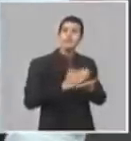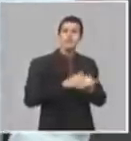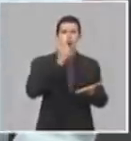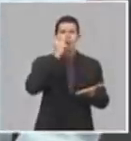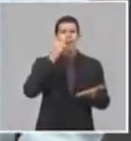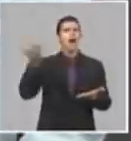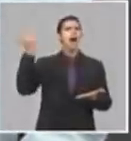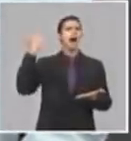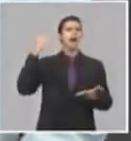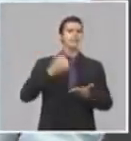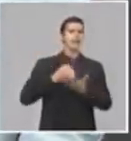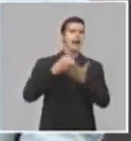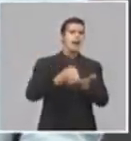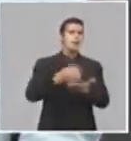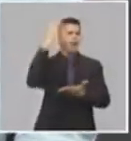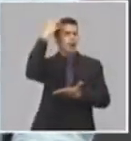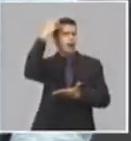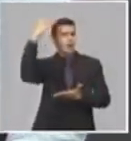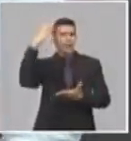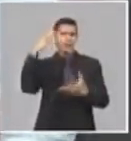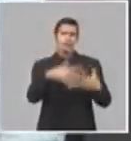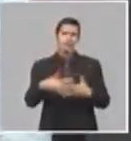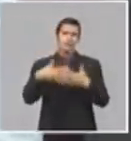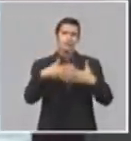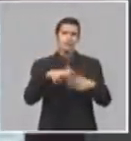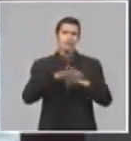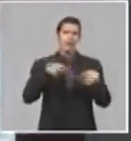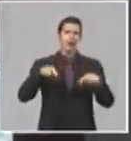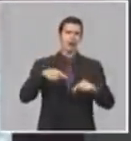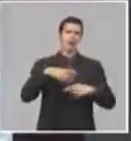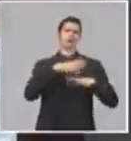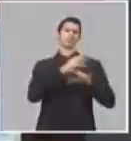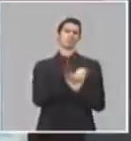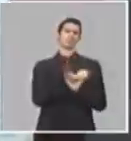del imperio. Por otra parte, también